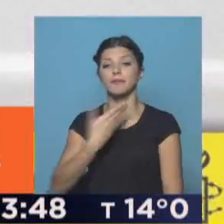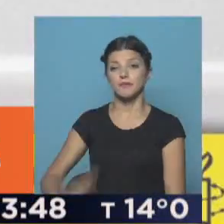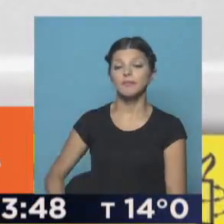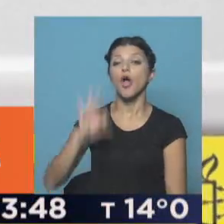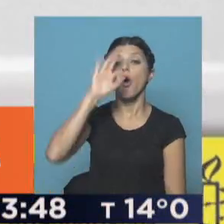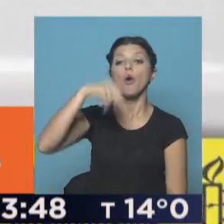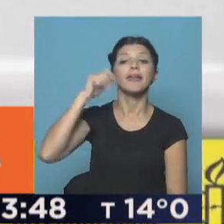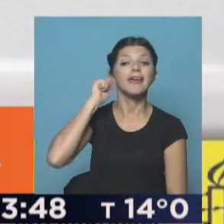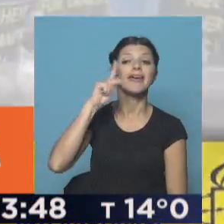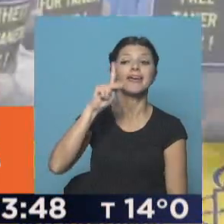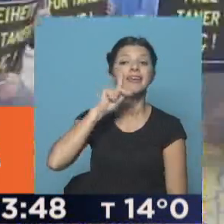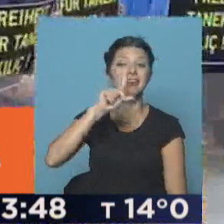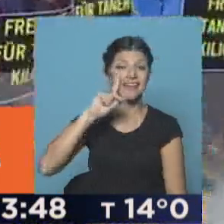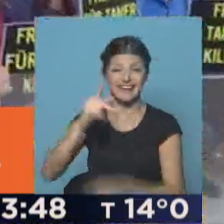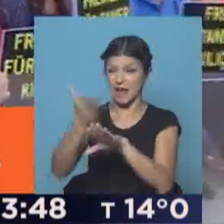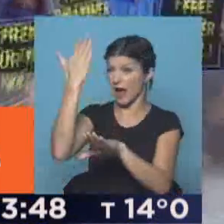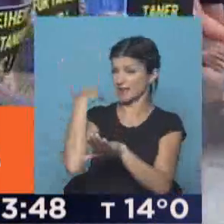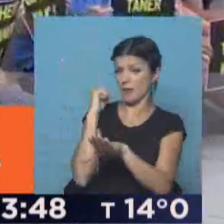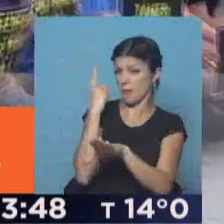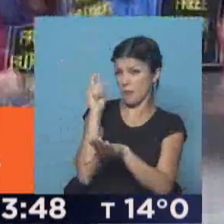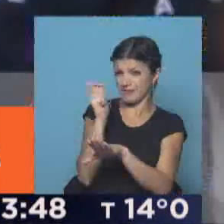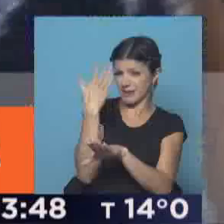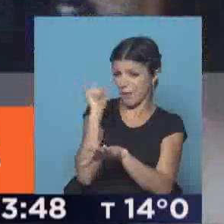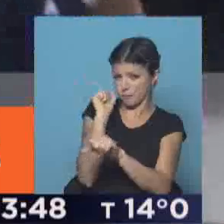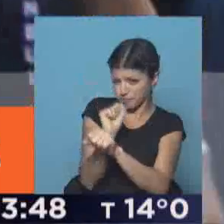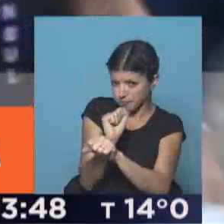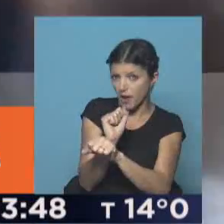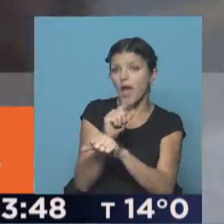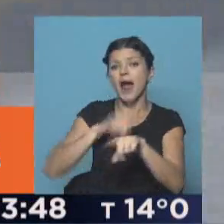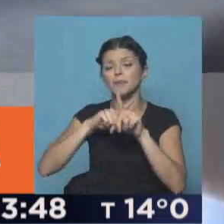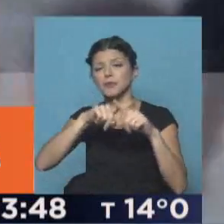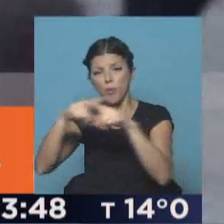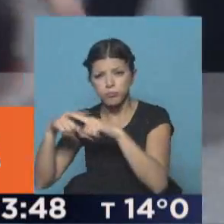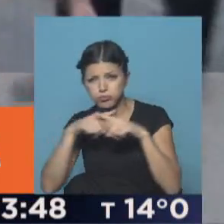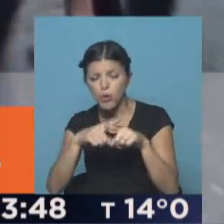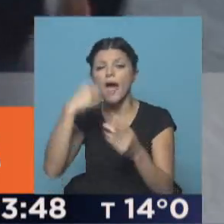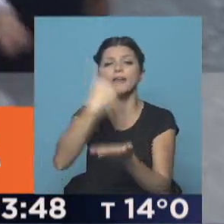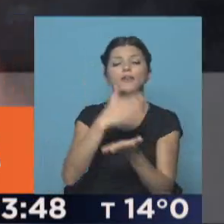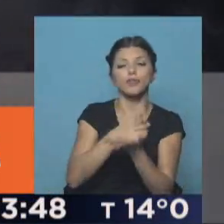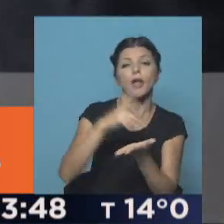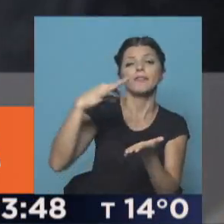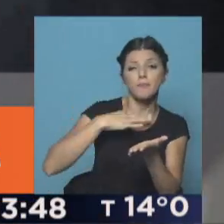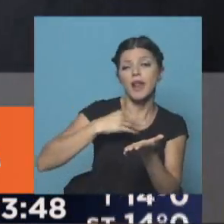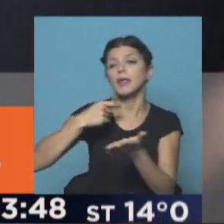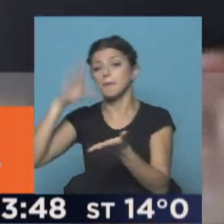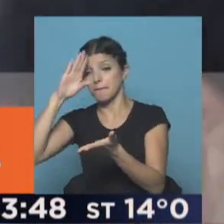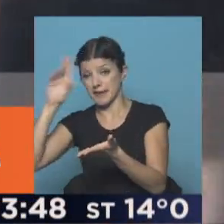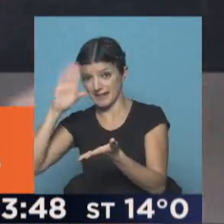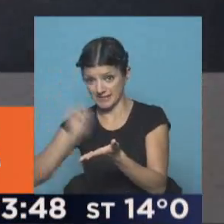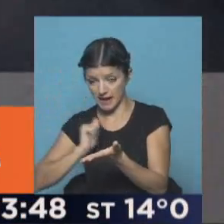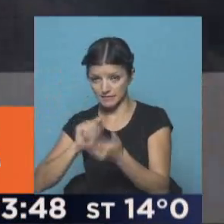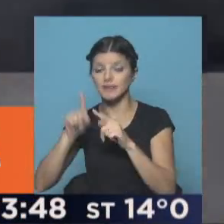Kilic, ya había sido arrestado hacía un mes en medio de la purga sobre sectores civiles y militares a los que el presidente